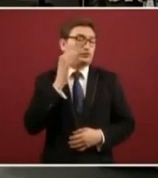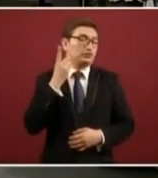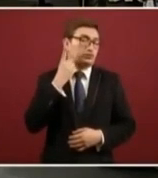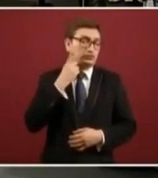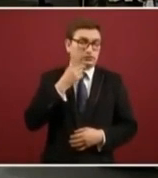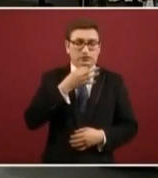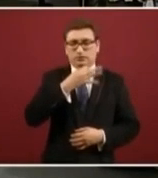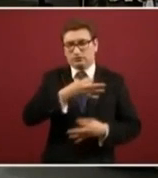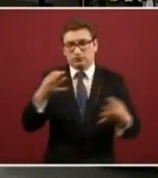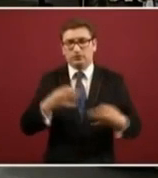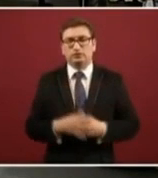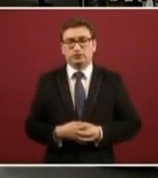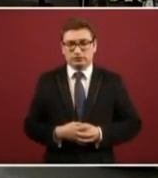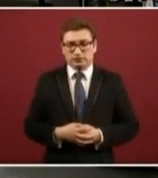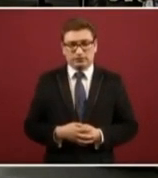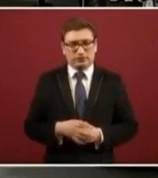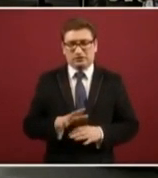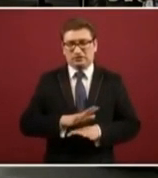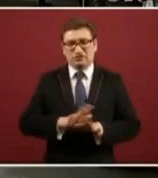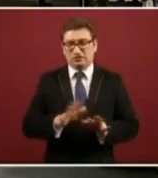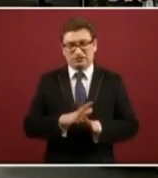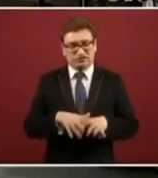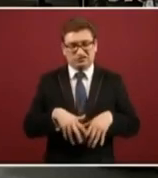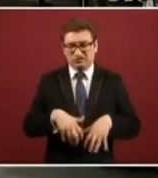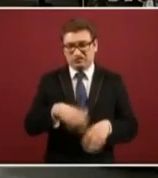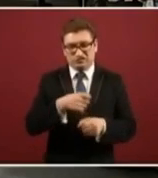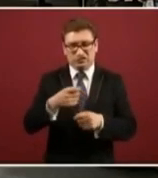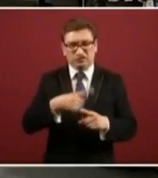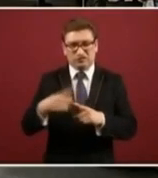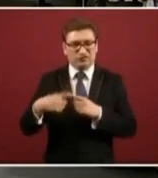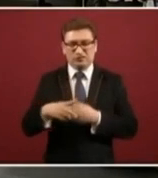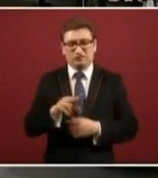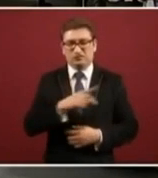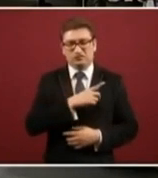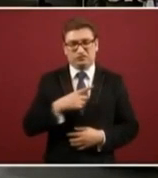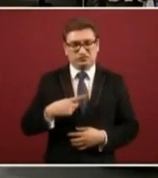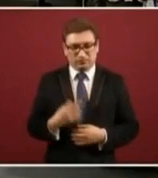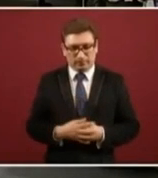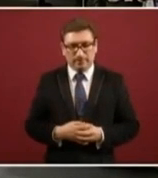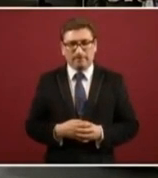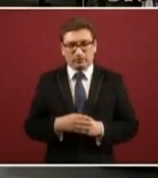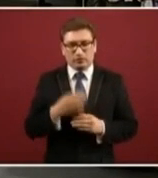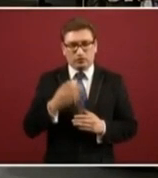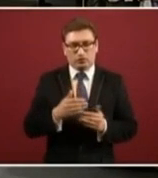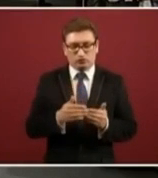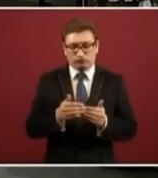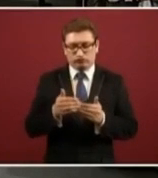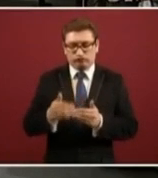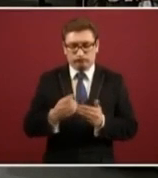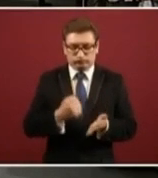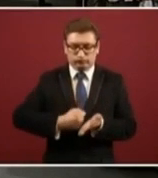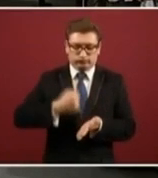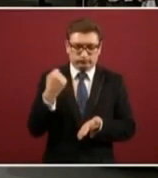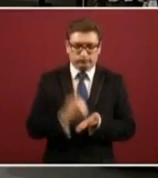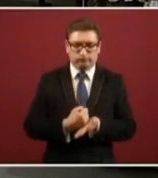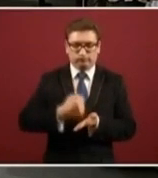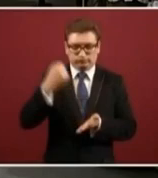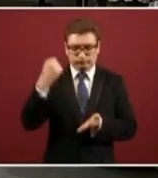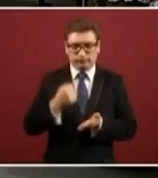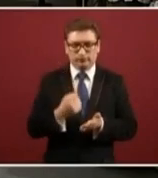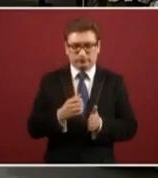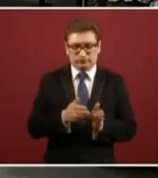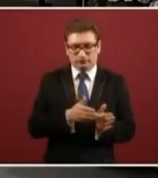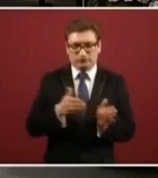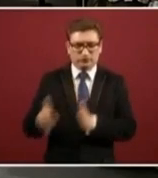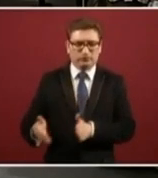Diputados, que así no se deberían hacer las cosas, una reprobación de tal